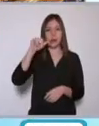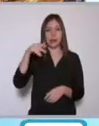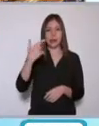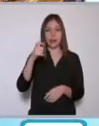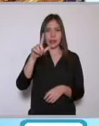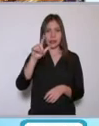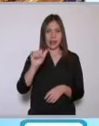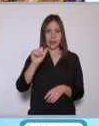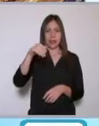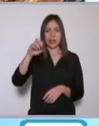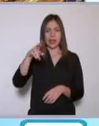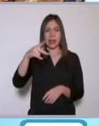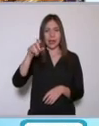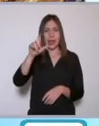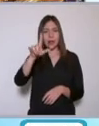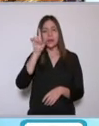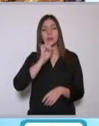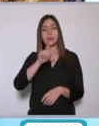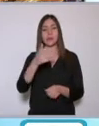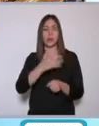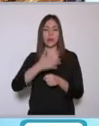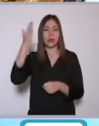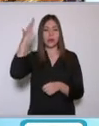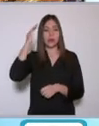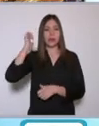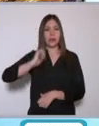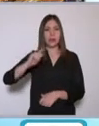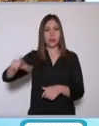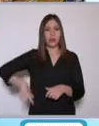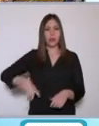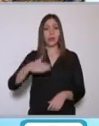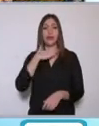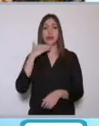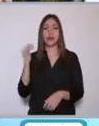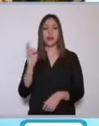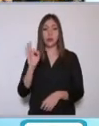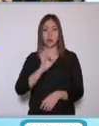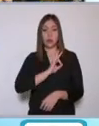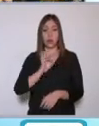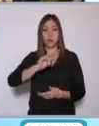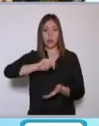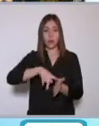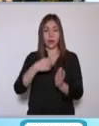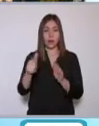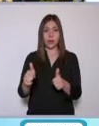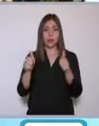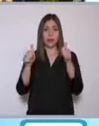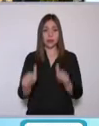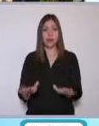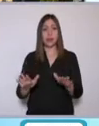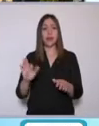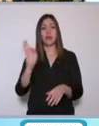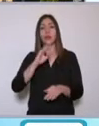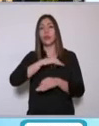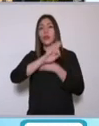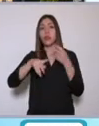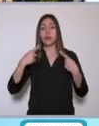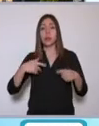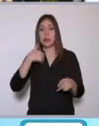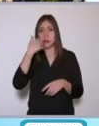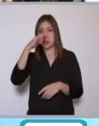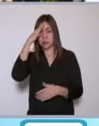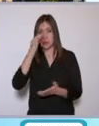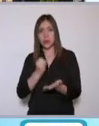líder del gobierno en Alemania, ¿podría de nueva cuenta quedarse si es que toda la gente sí lo decide? ¿O